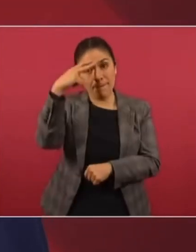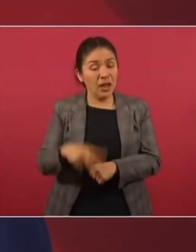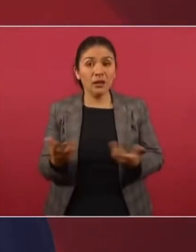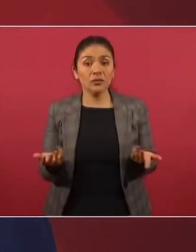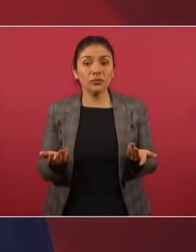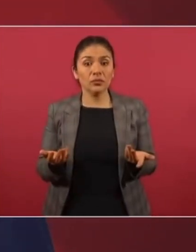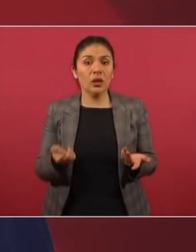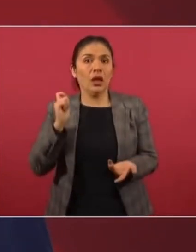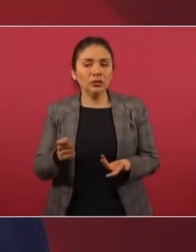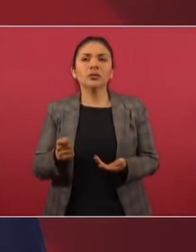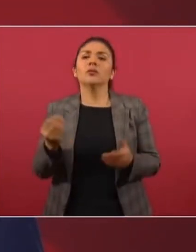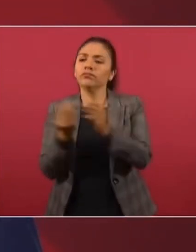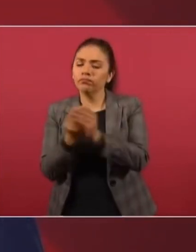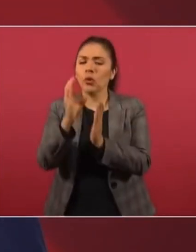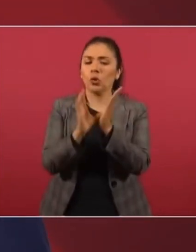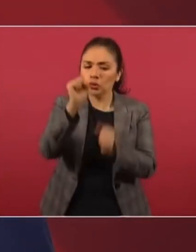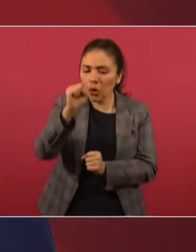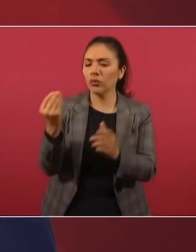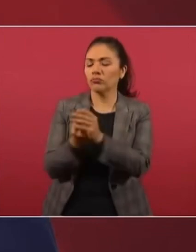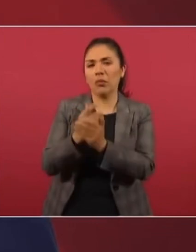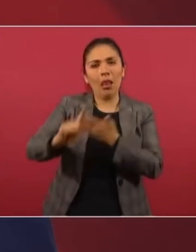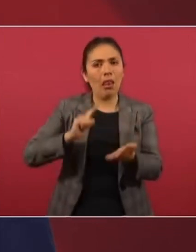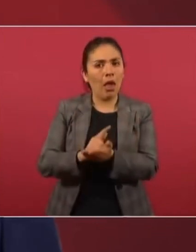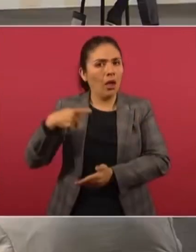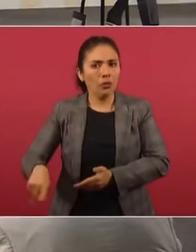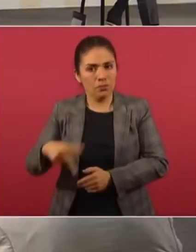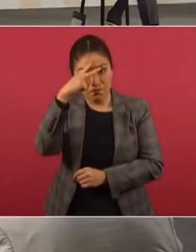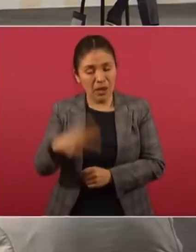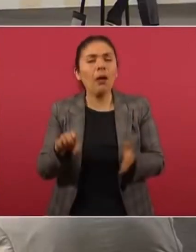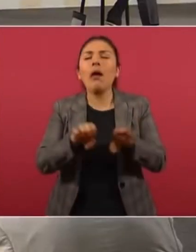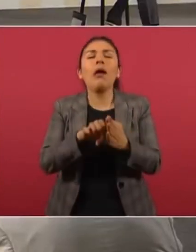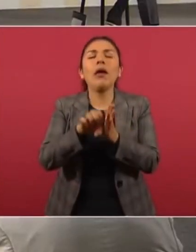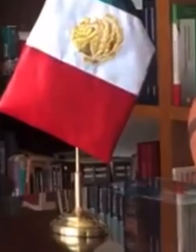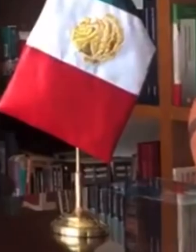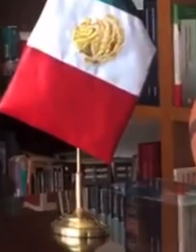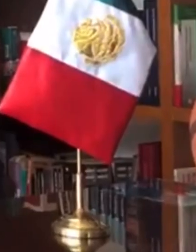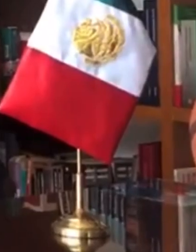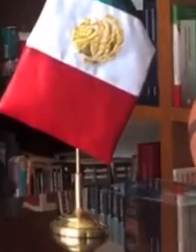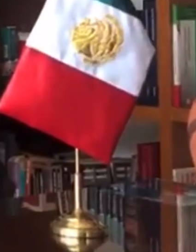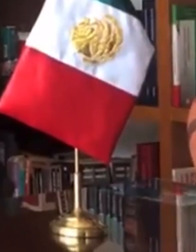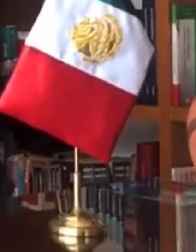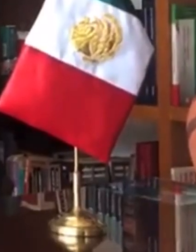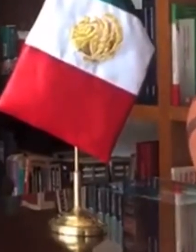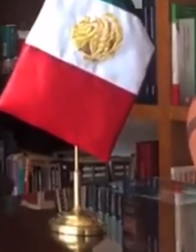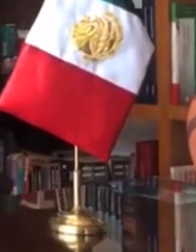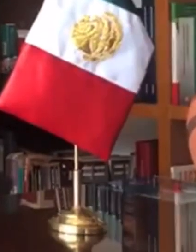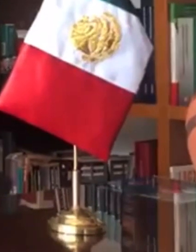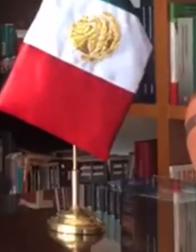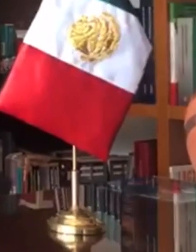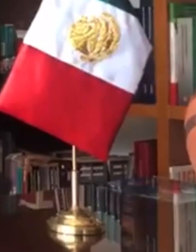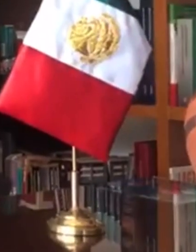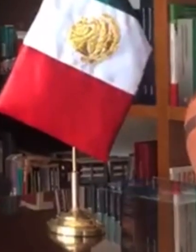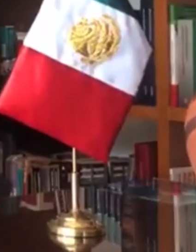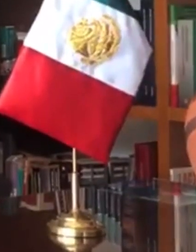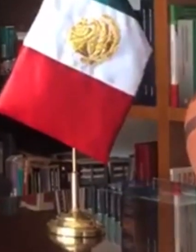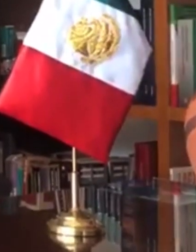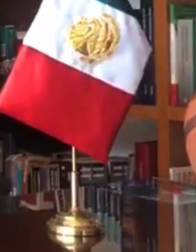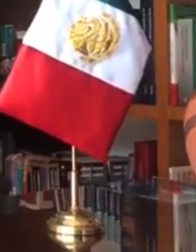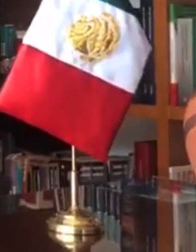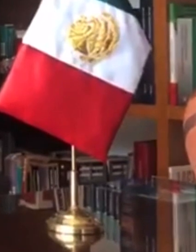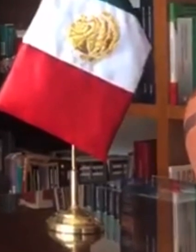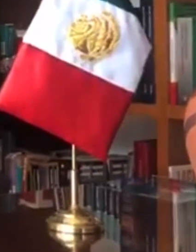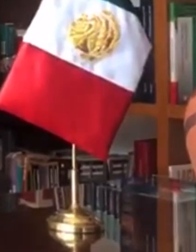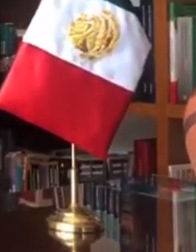ver con nuestra Constitución y con las leyes. Por ejemplo, en el tema energético. Y volvemos